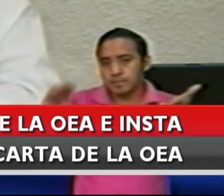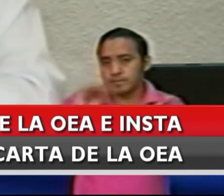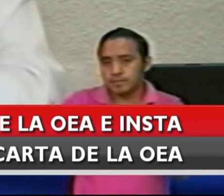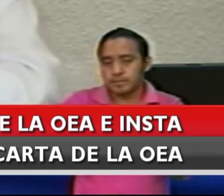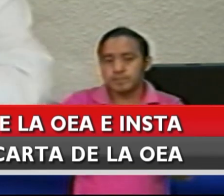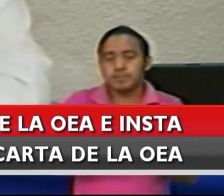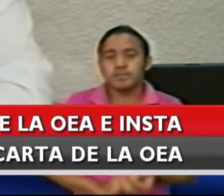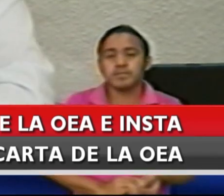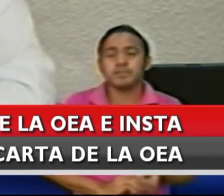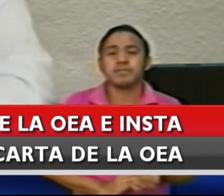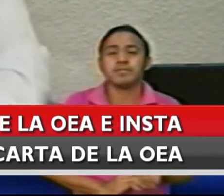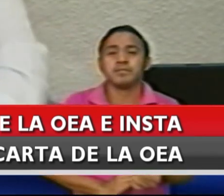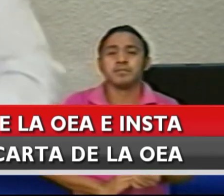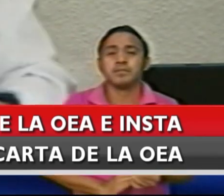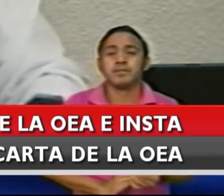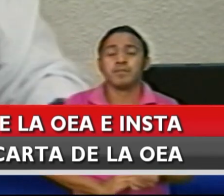incorporadas,